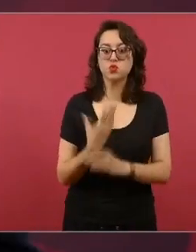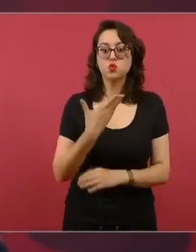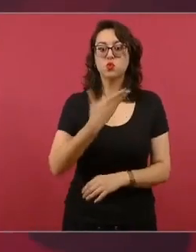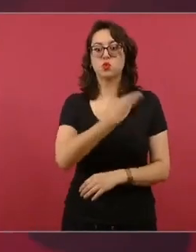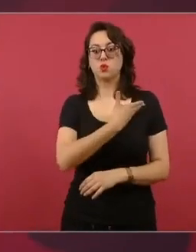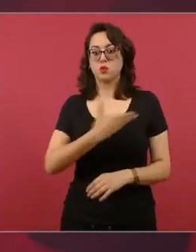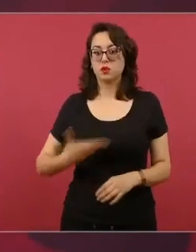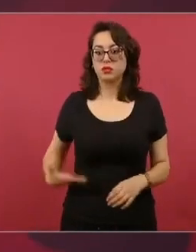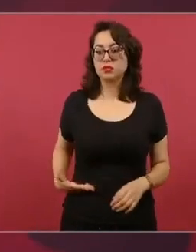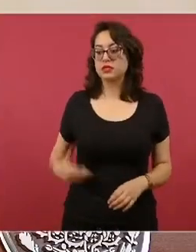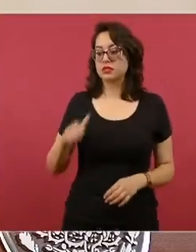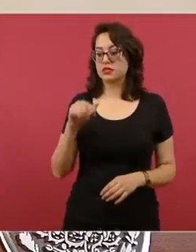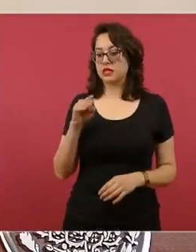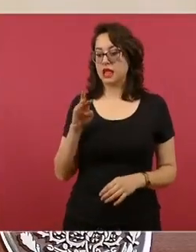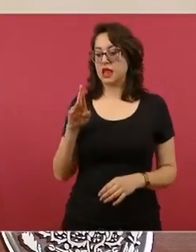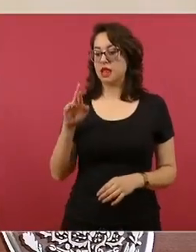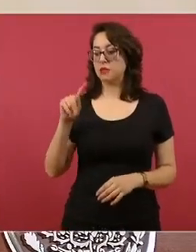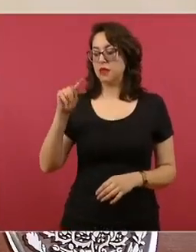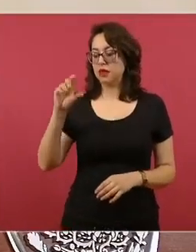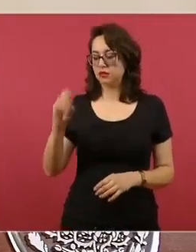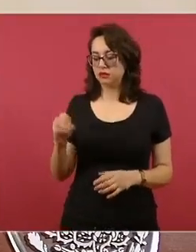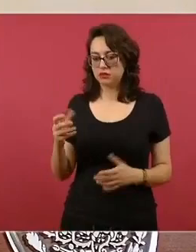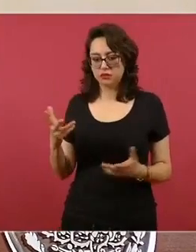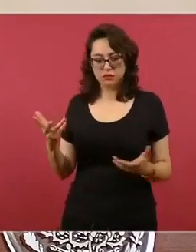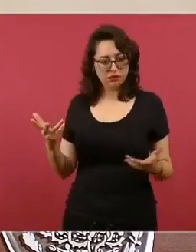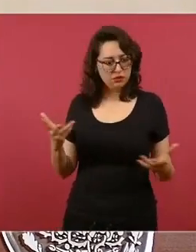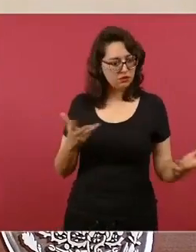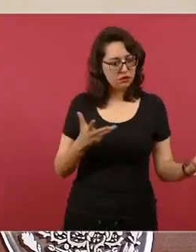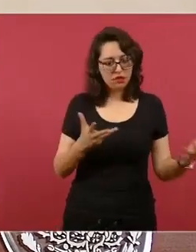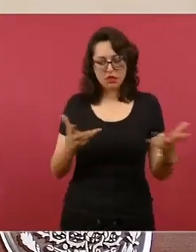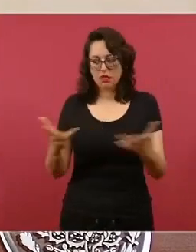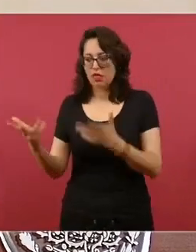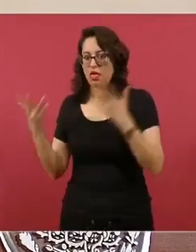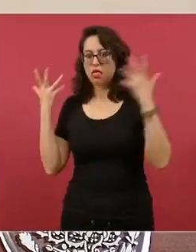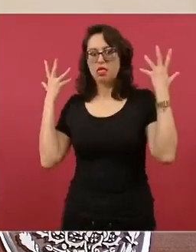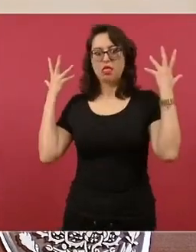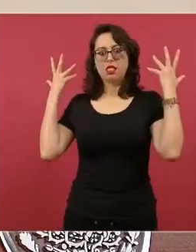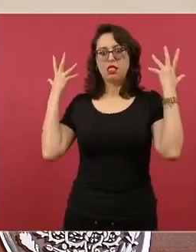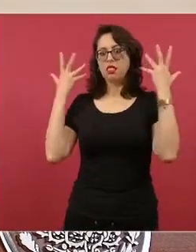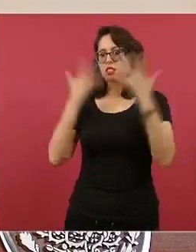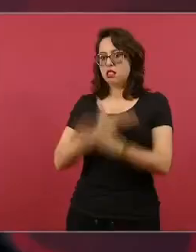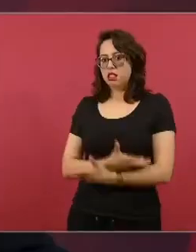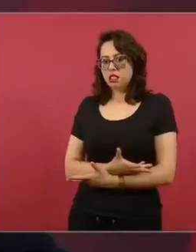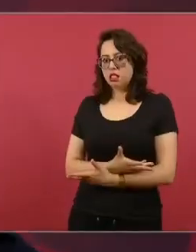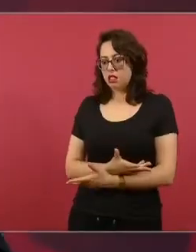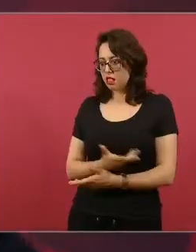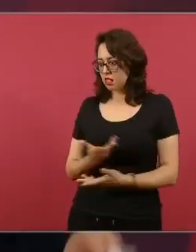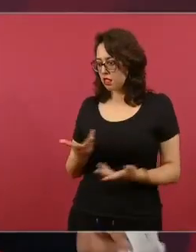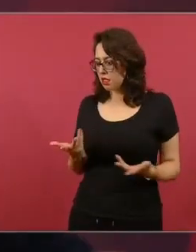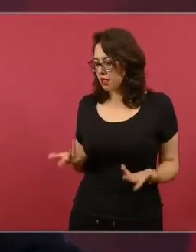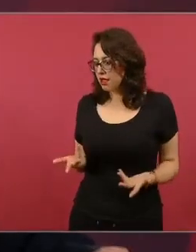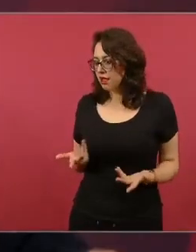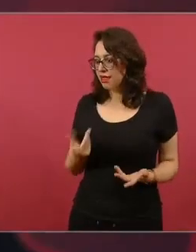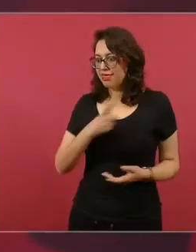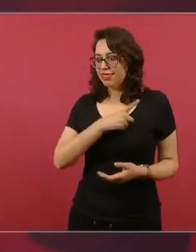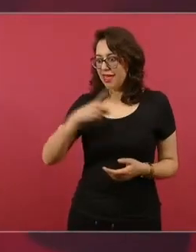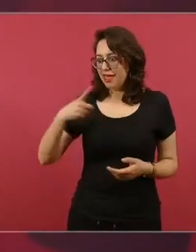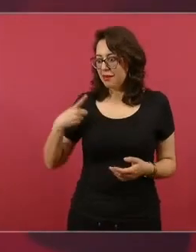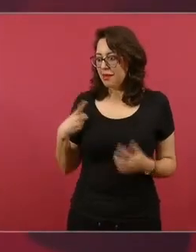Llega Alberto, no lo ayudan a hacer una buena reestructura, un buen